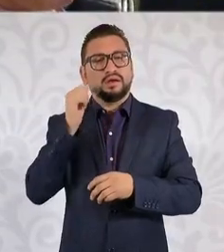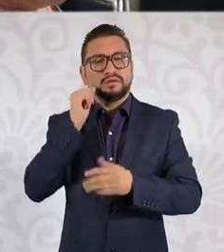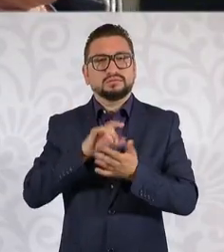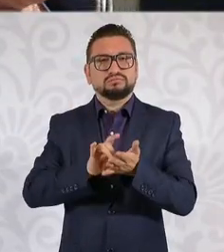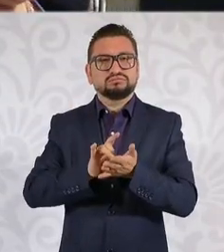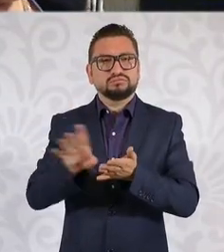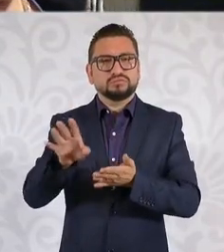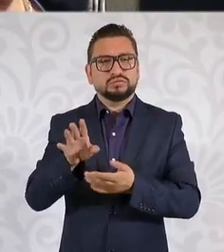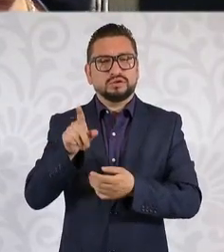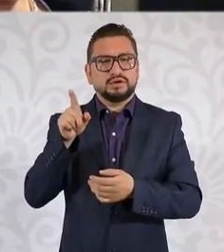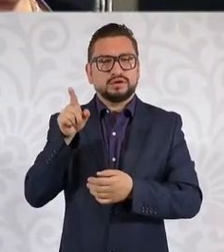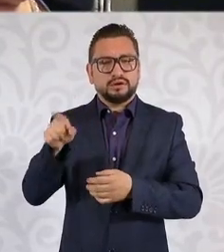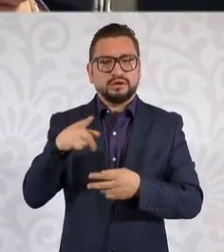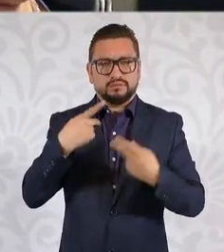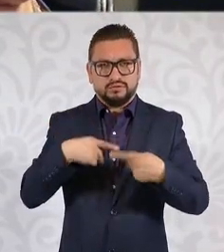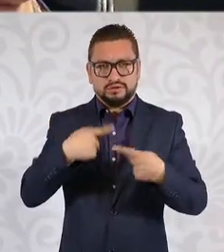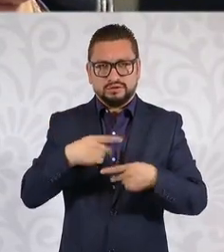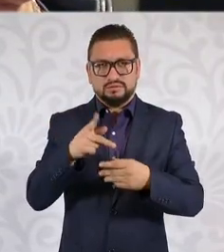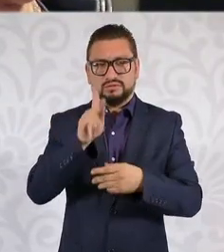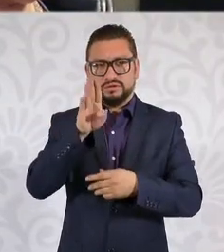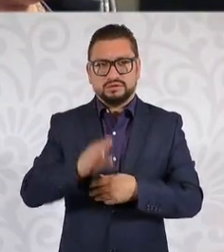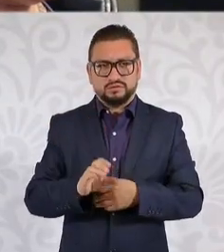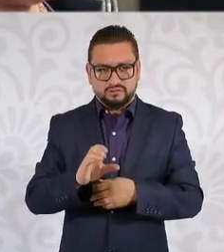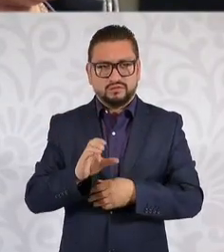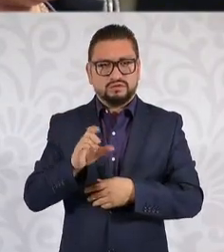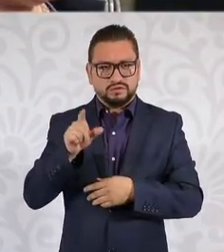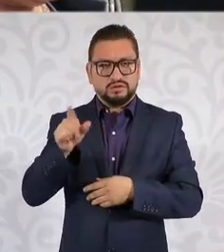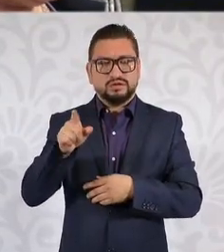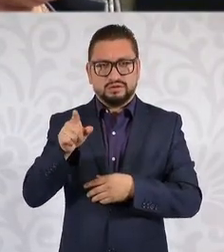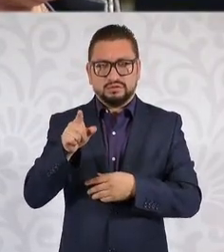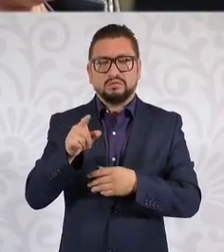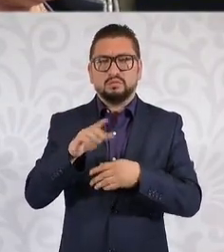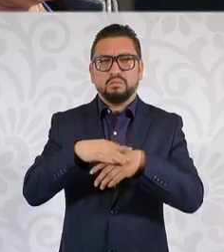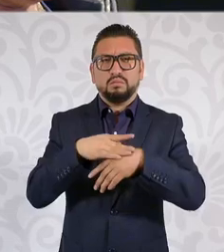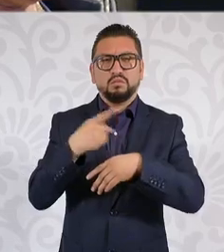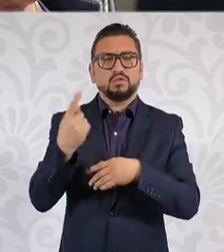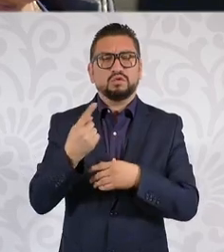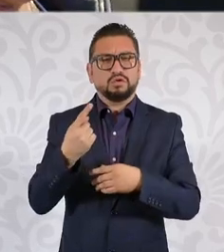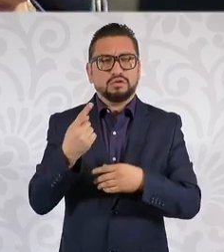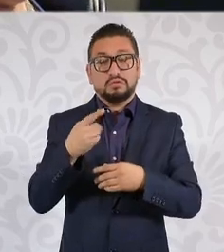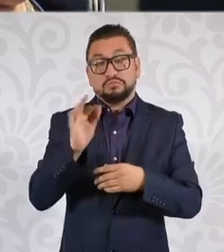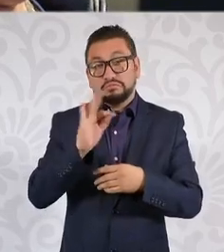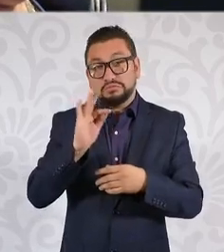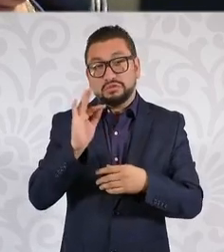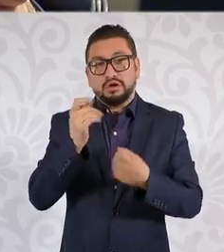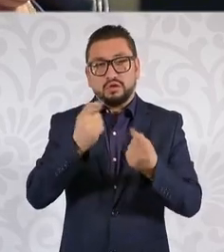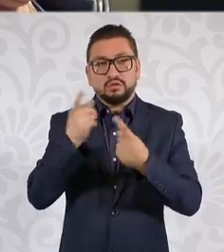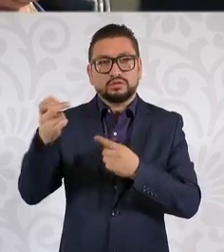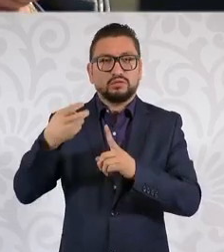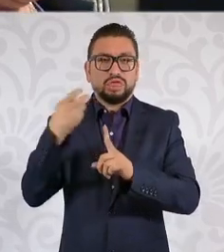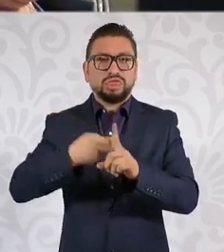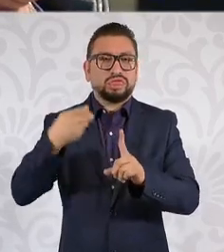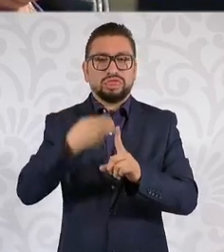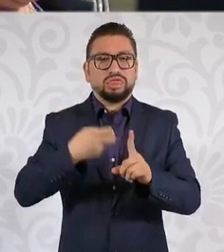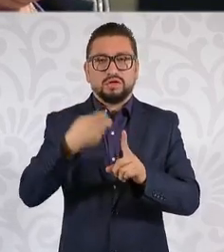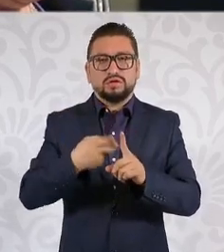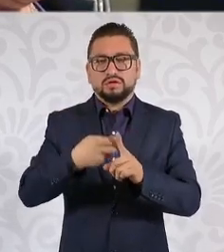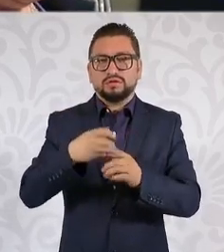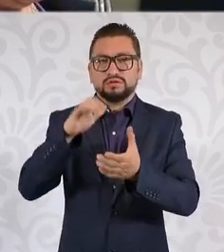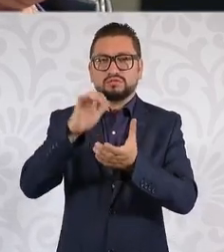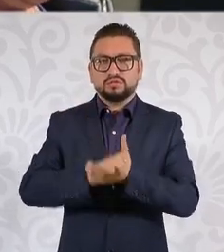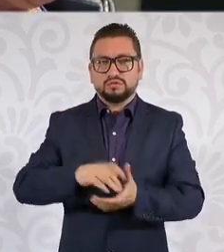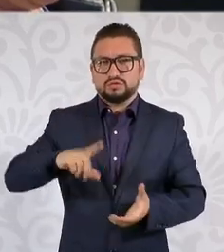conductor en Baja California. Las versiones apuntan de que pues criticó a la esposa de la